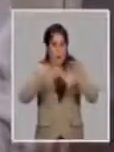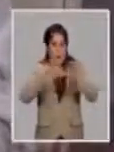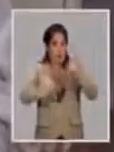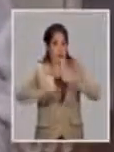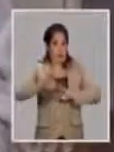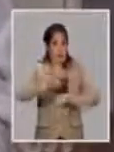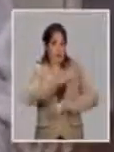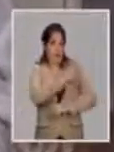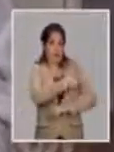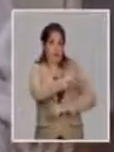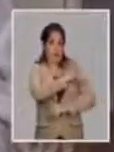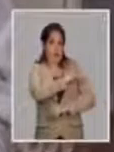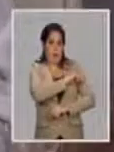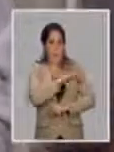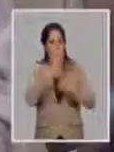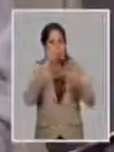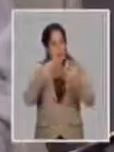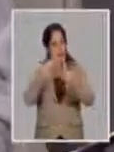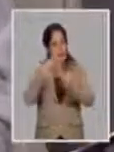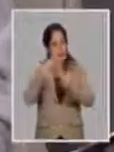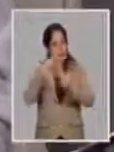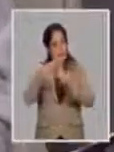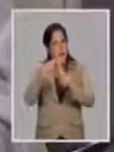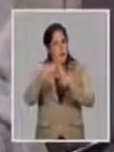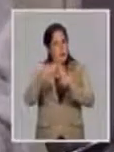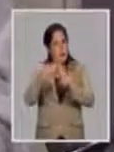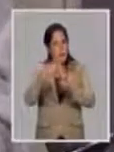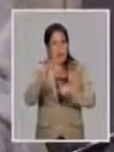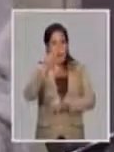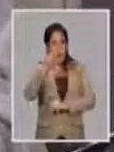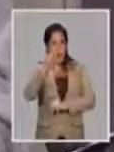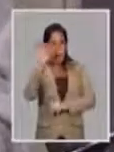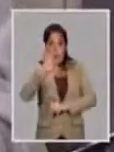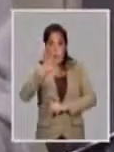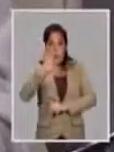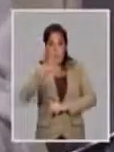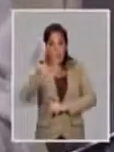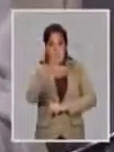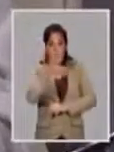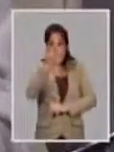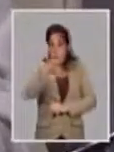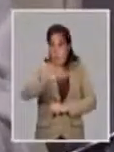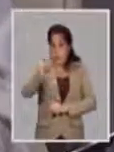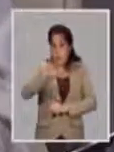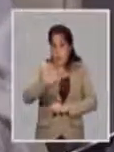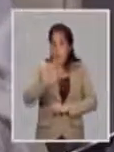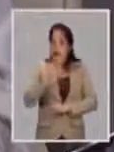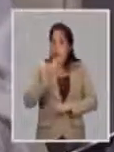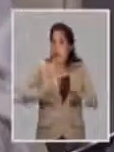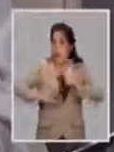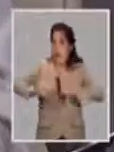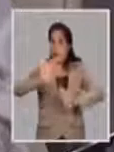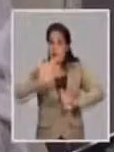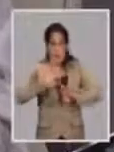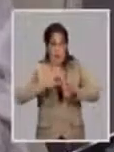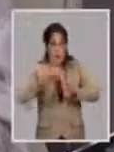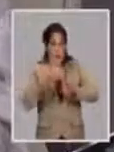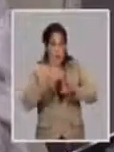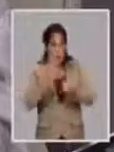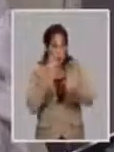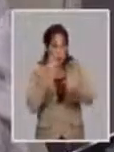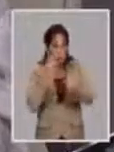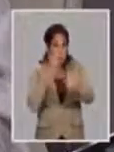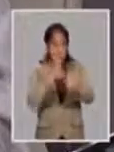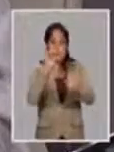Civil un resultado muy positivo, que es que de este 81% de sujetos que ya responden después de la segunda